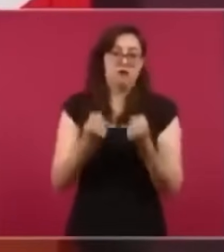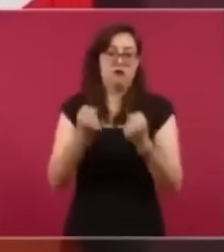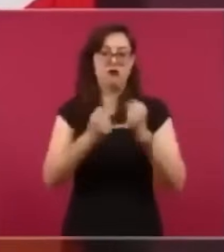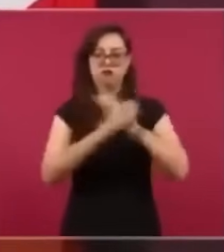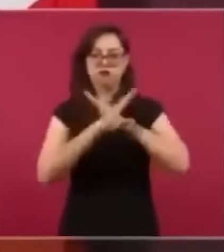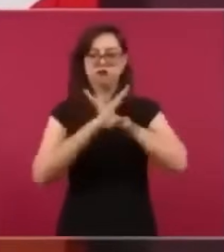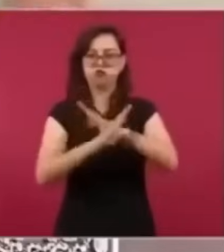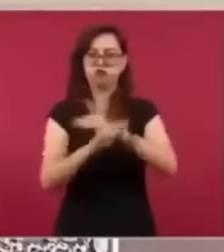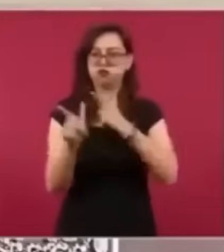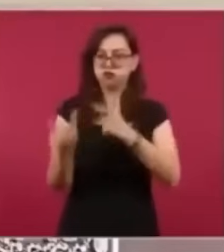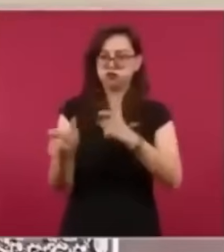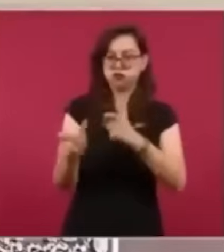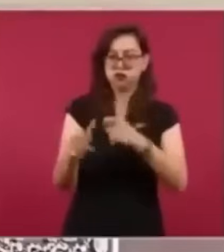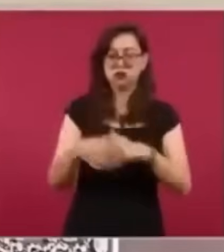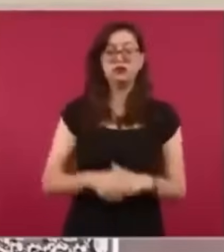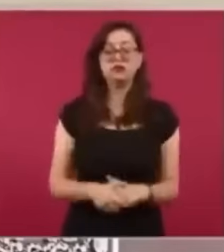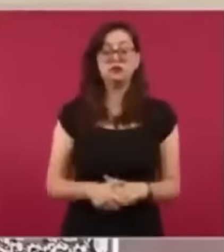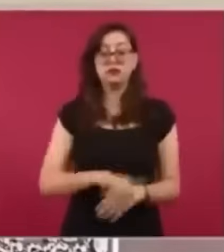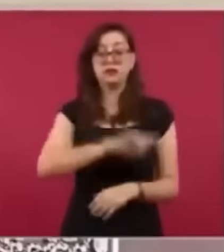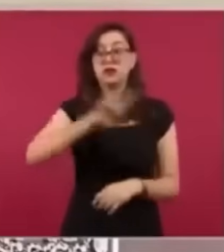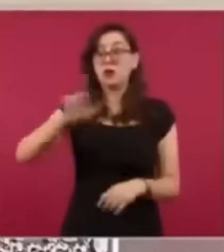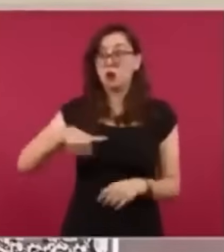Eso le salvó la vida.